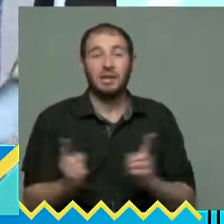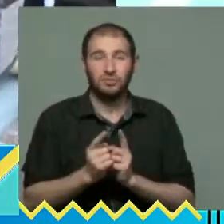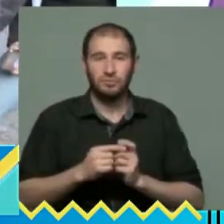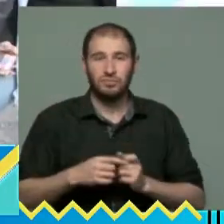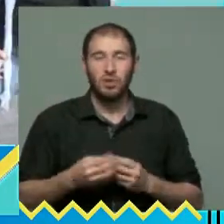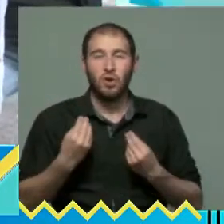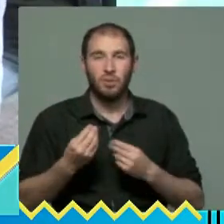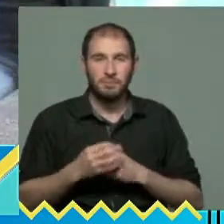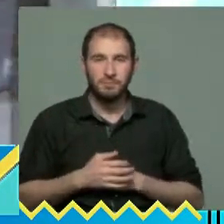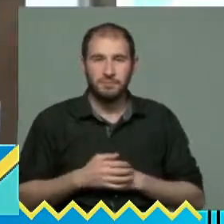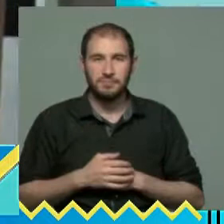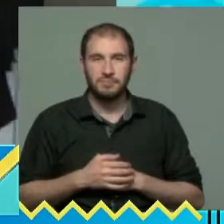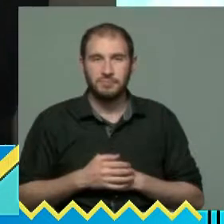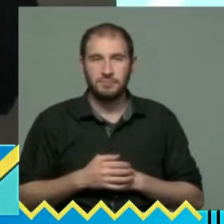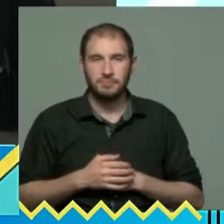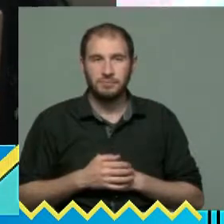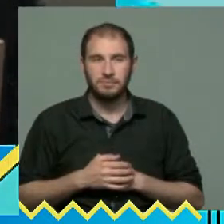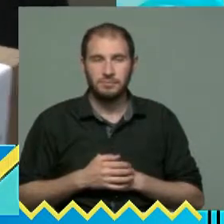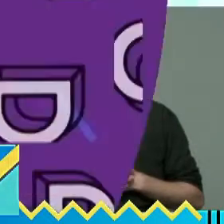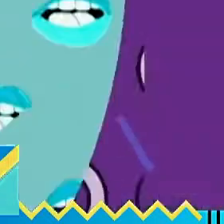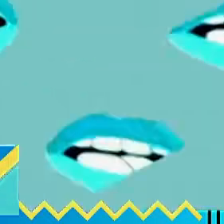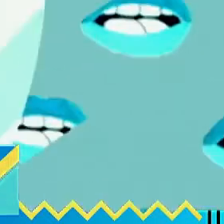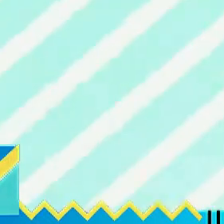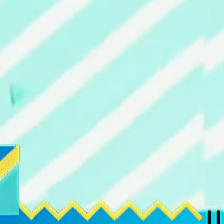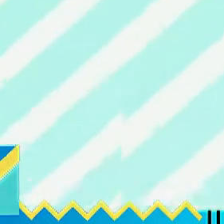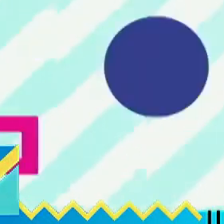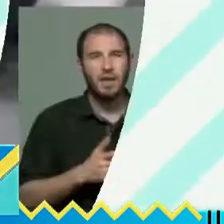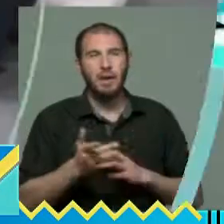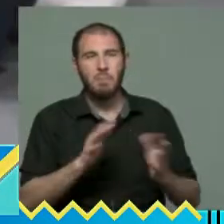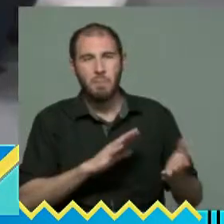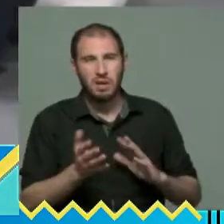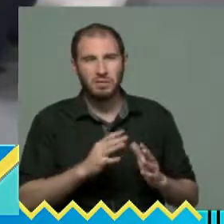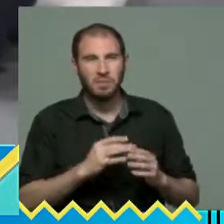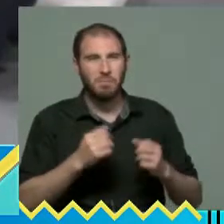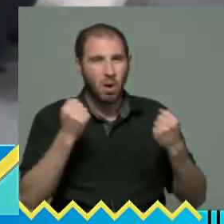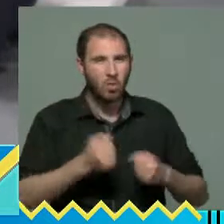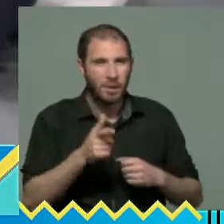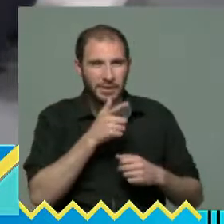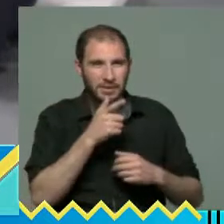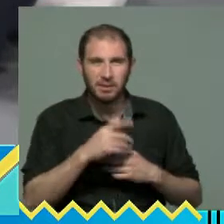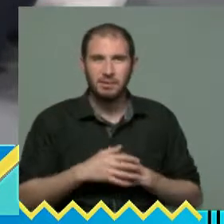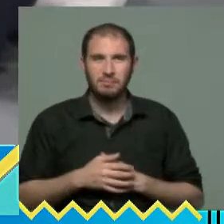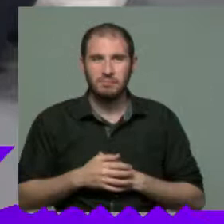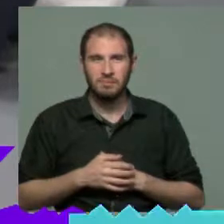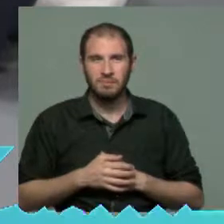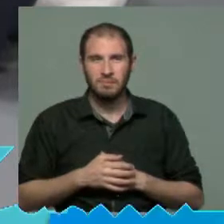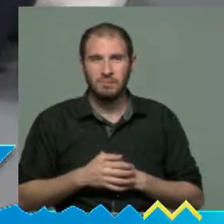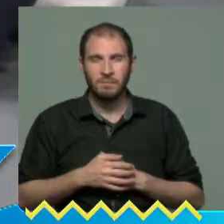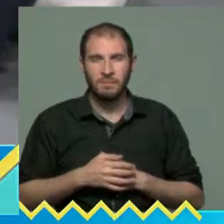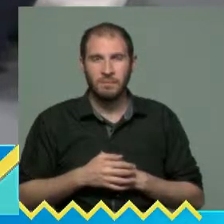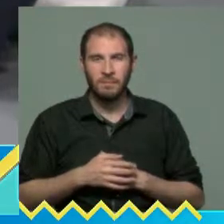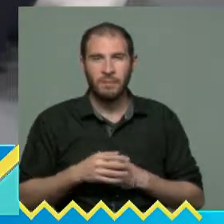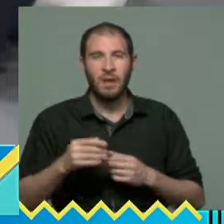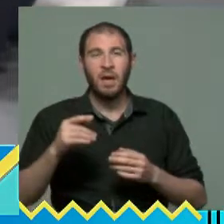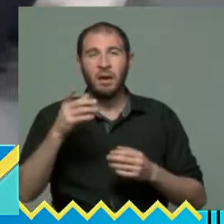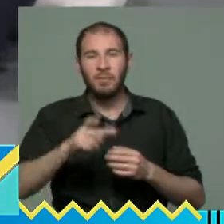lograr de eso. Bien. ¿Tienen más o menos una postura similar? Dos, problema, la